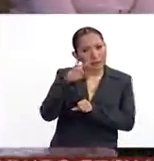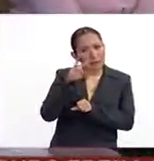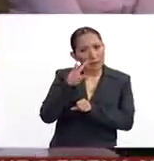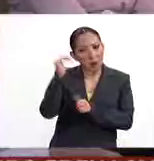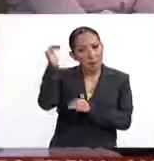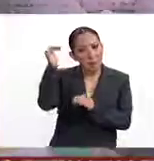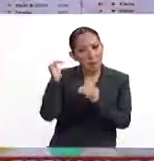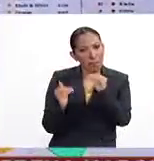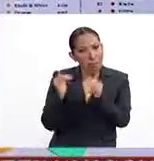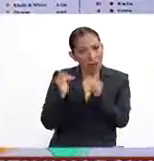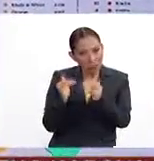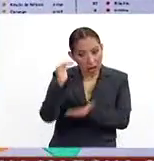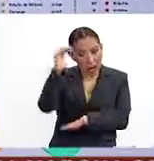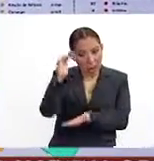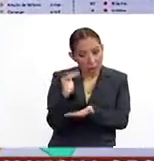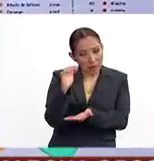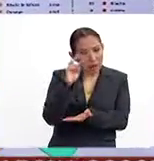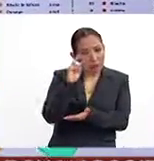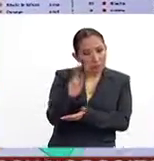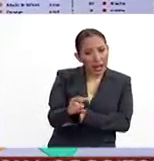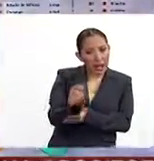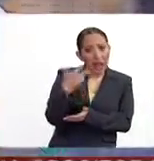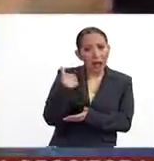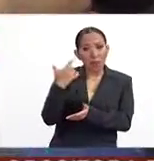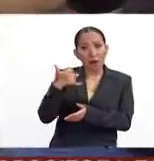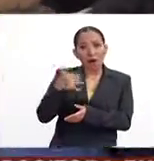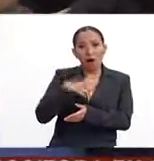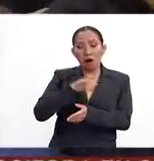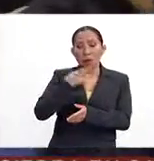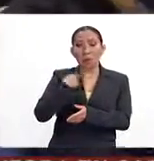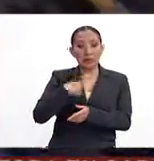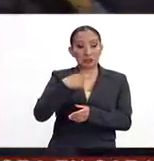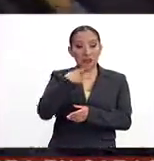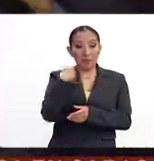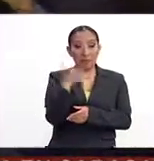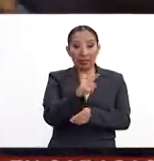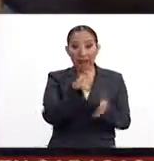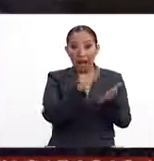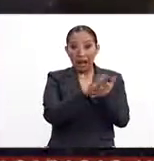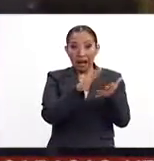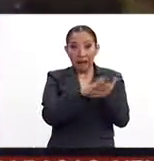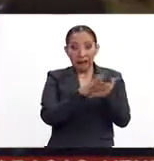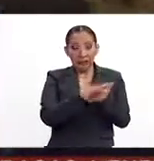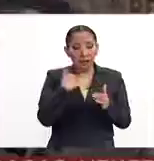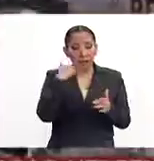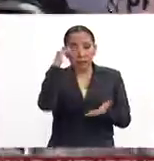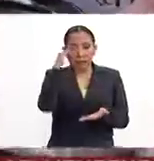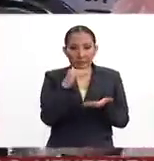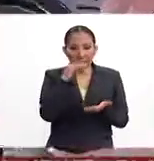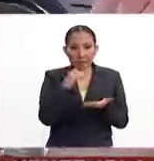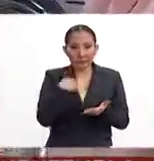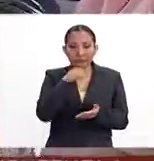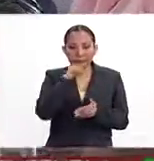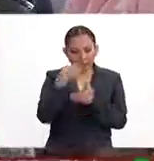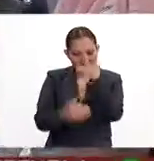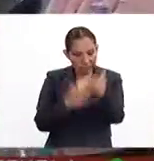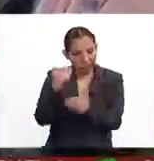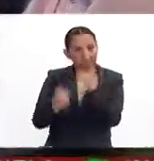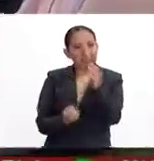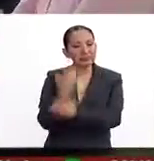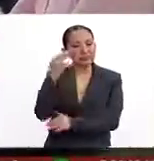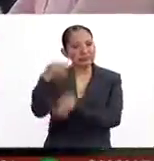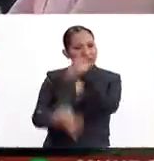una disminución en el indicador de presos sin condena, y esto habla de que han avanzado en la implementación de la